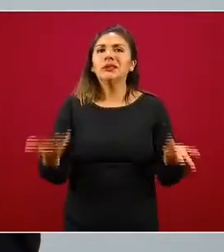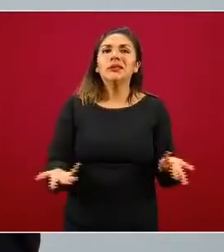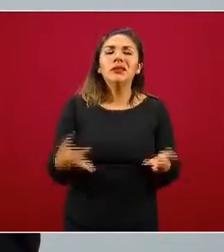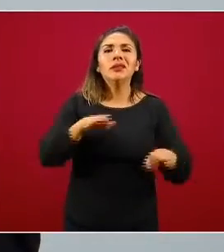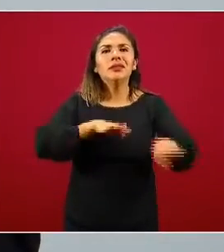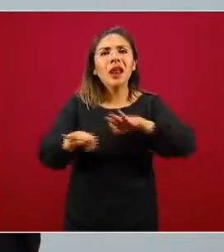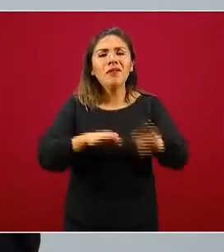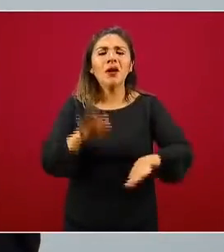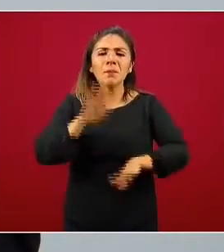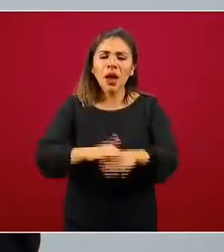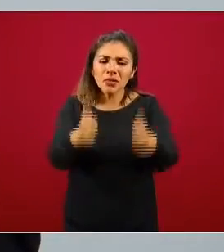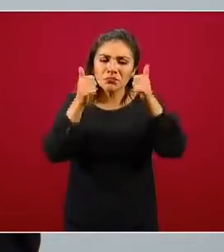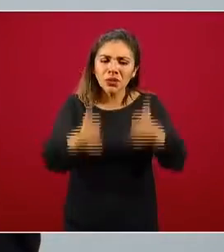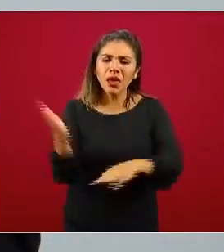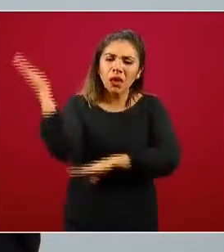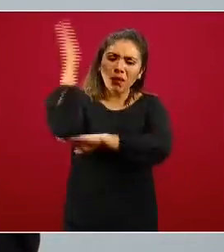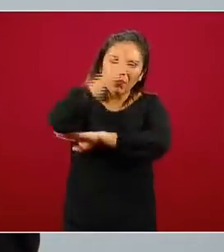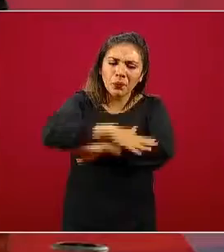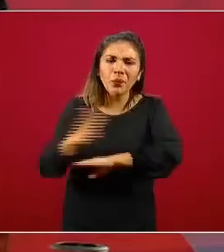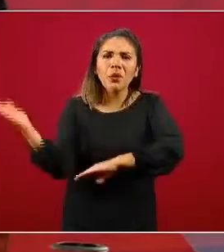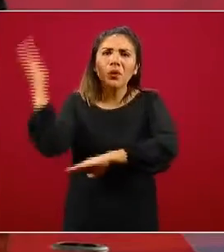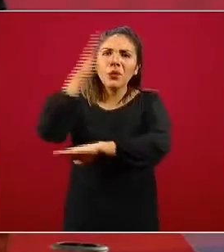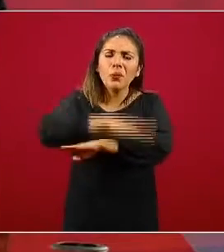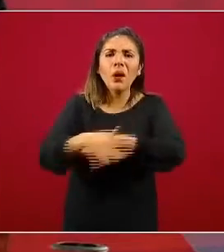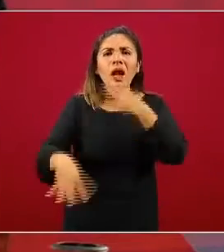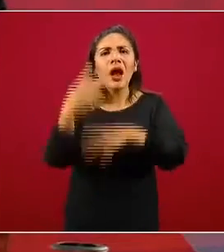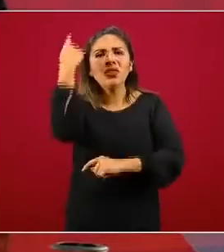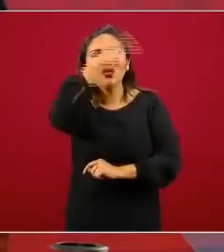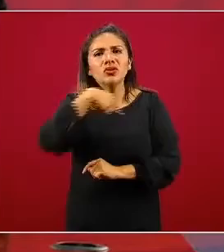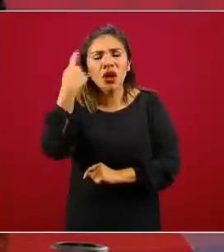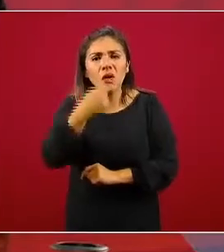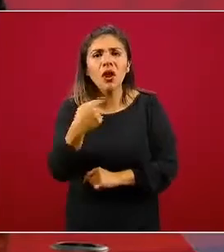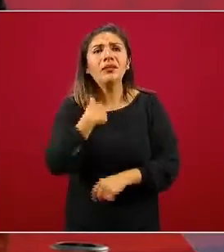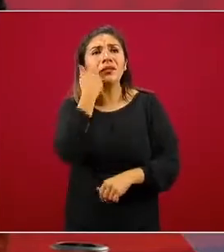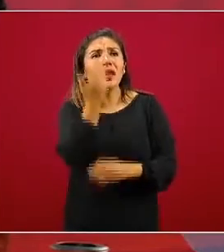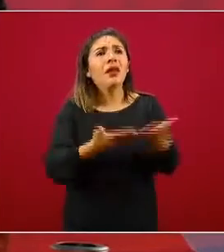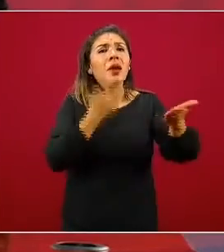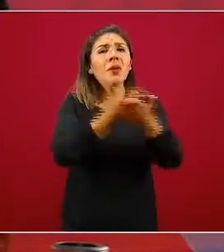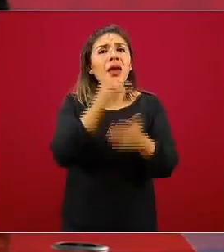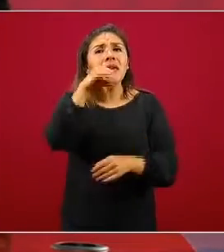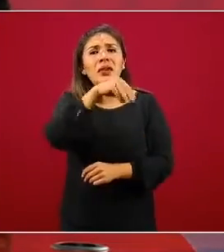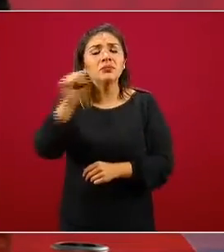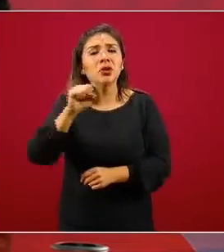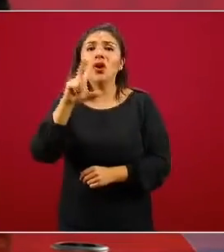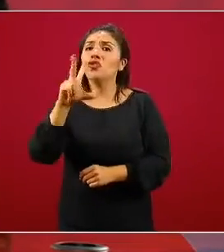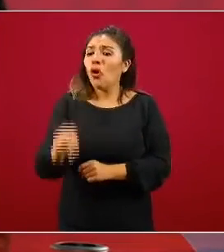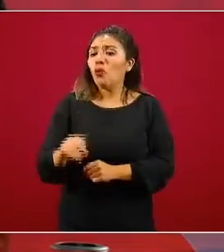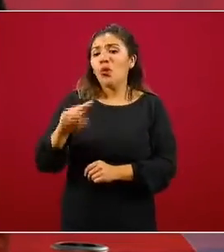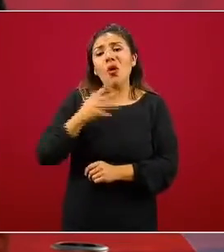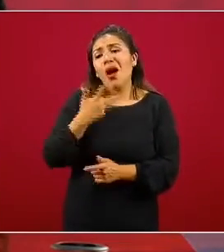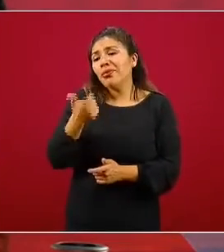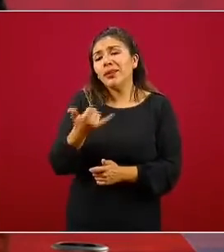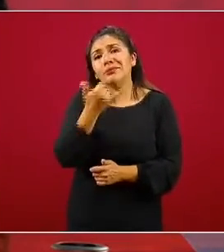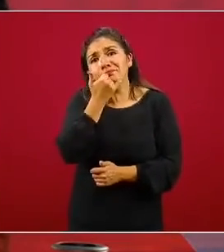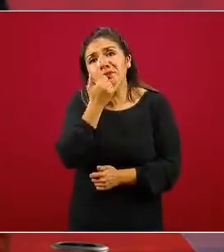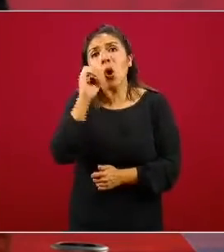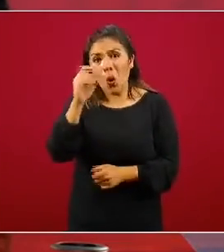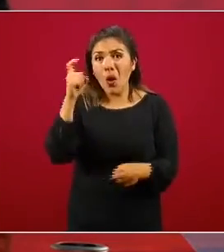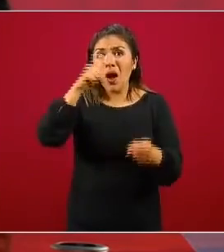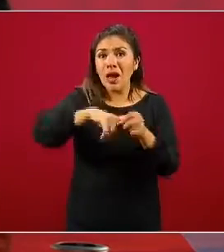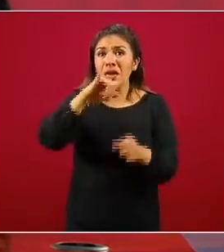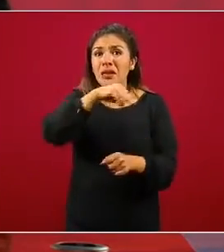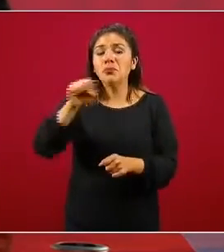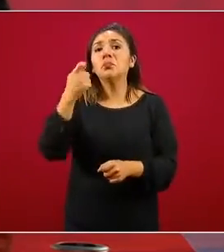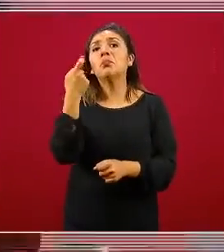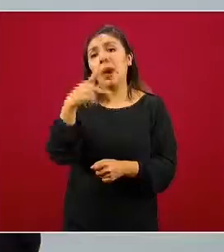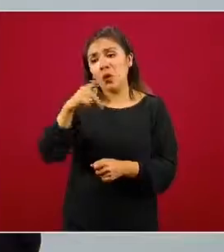que trabajan más de 14 horas, piden seguro social y no le quieren dar porque no tienen dinero, o si le dan seguro social que